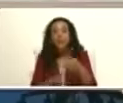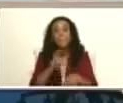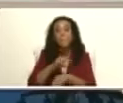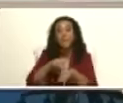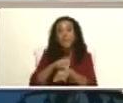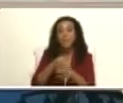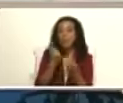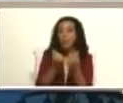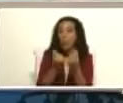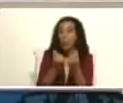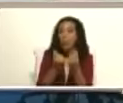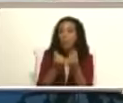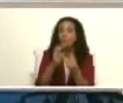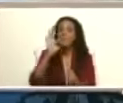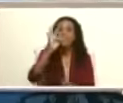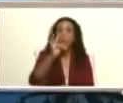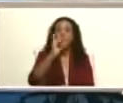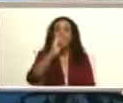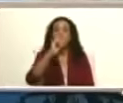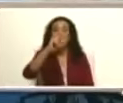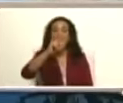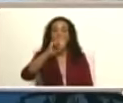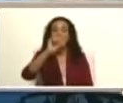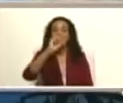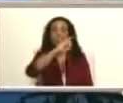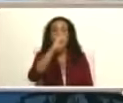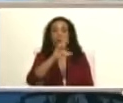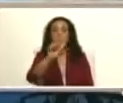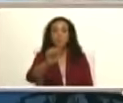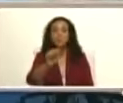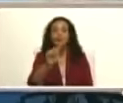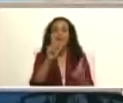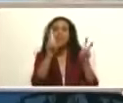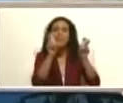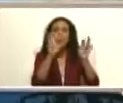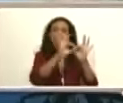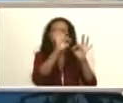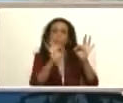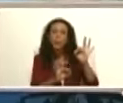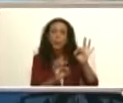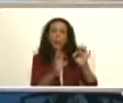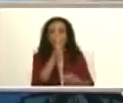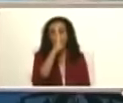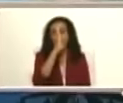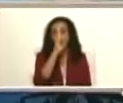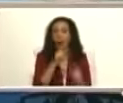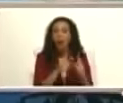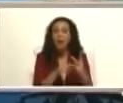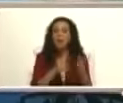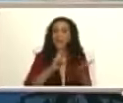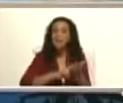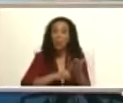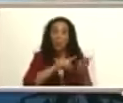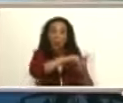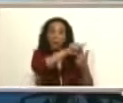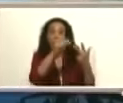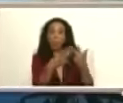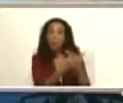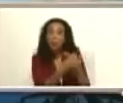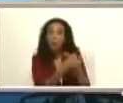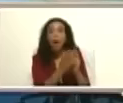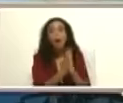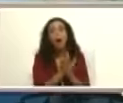de Finanzas, rectora de todo el tema financiero, bancario y de seguro,